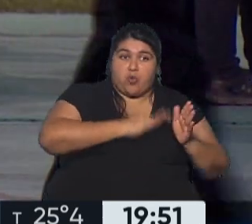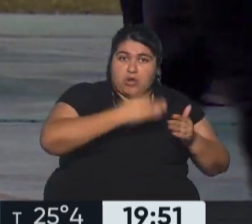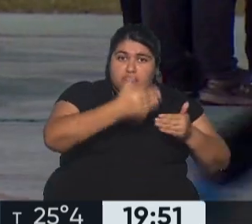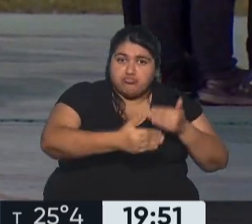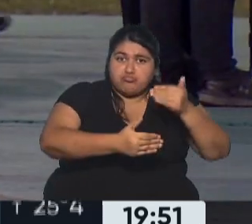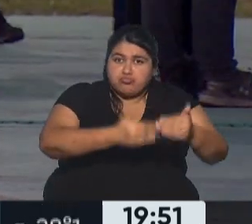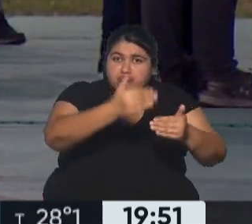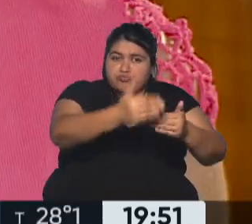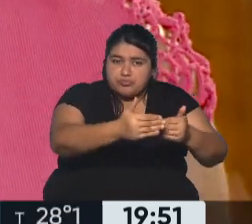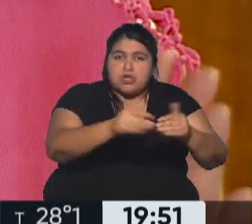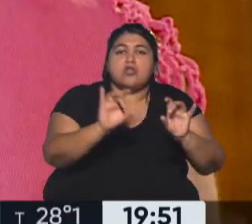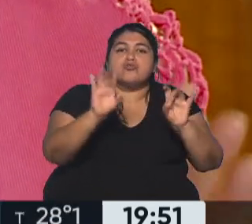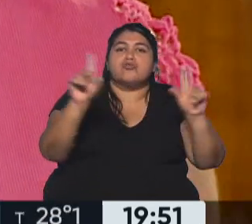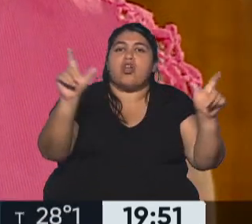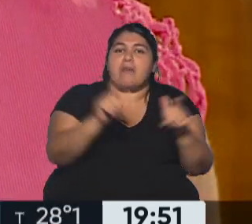secundaria,